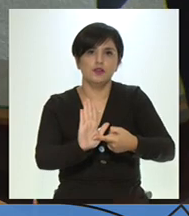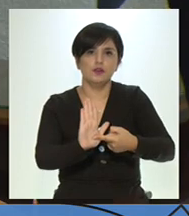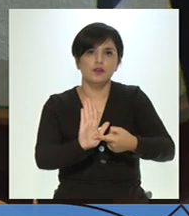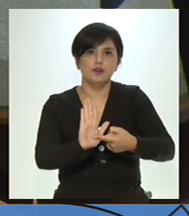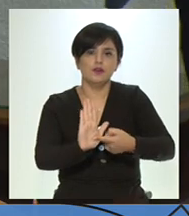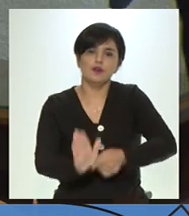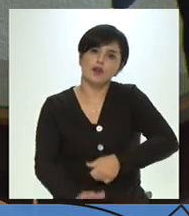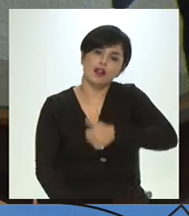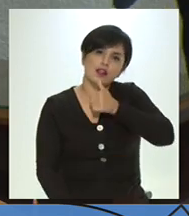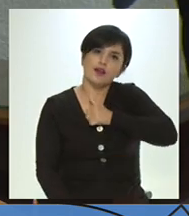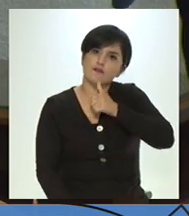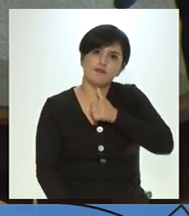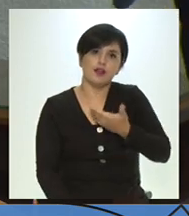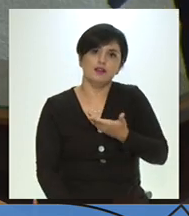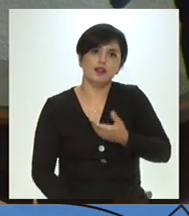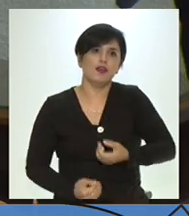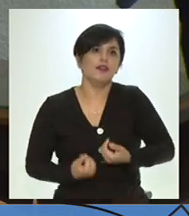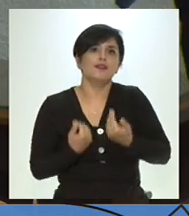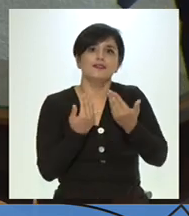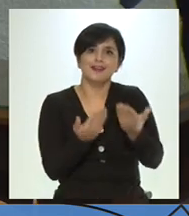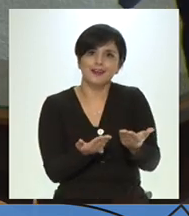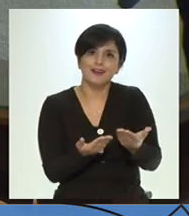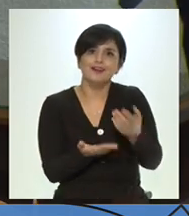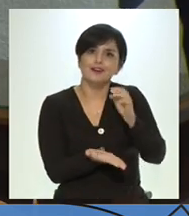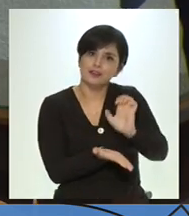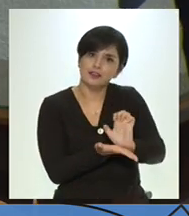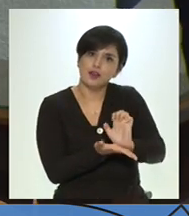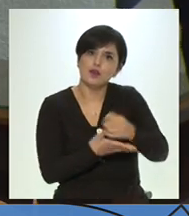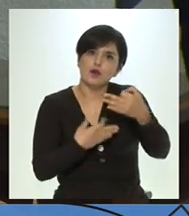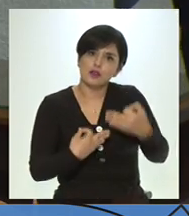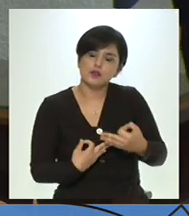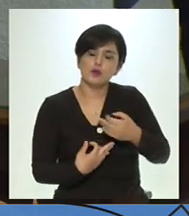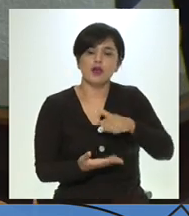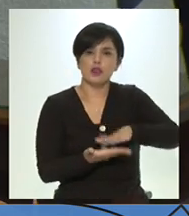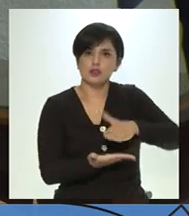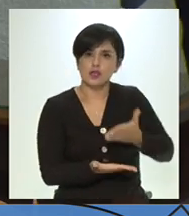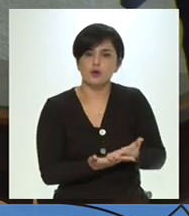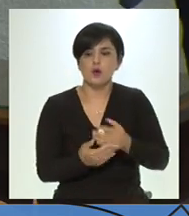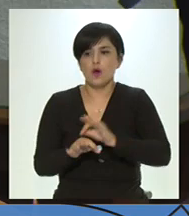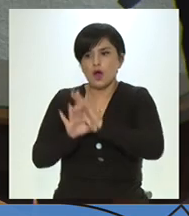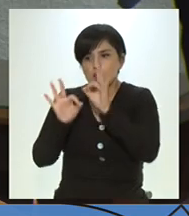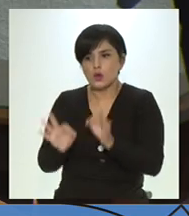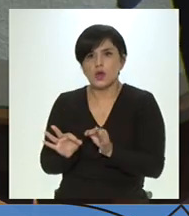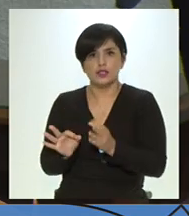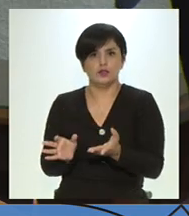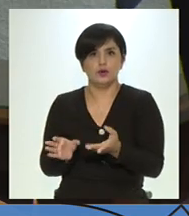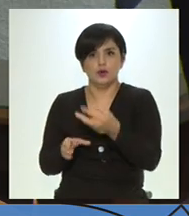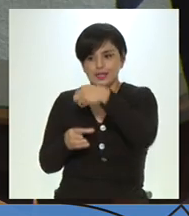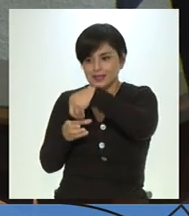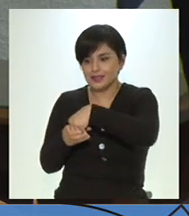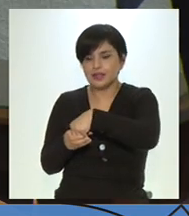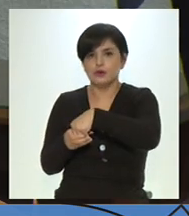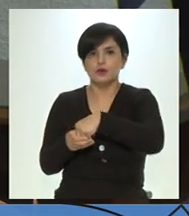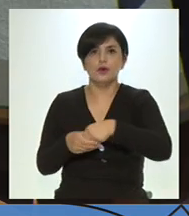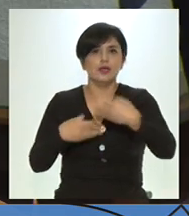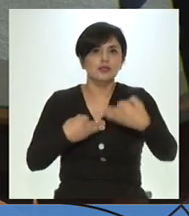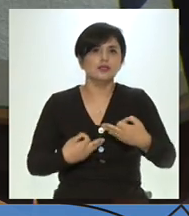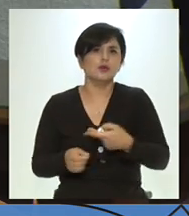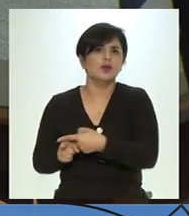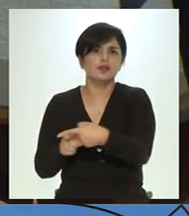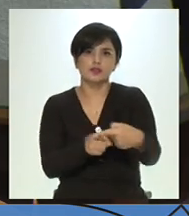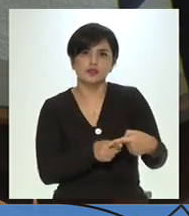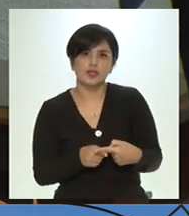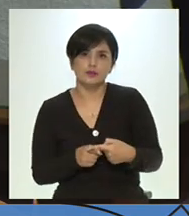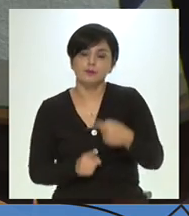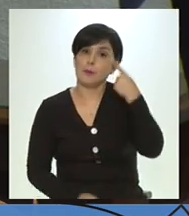insuficiencias del estado en garantías de salud educación régimen interior y seguridad social pero